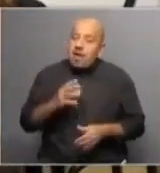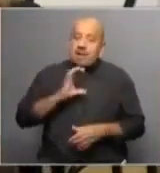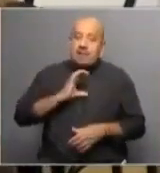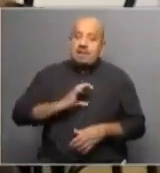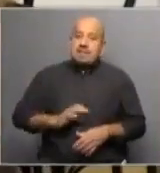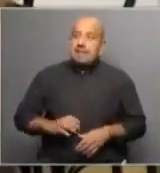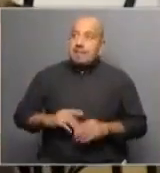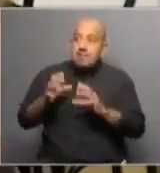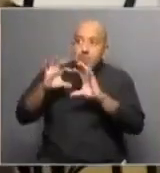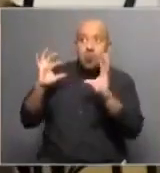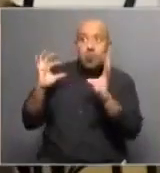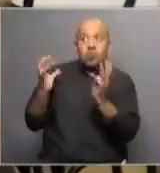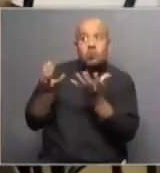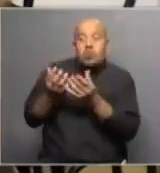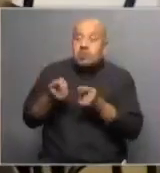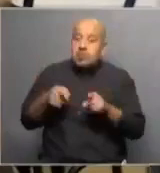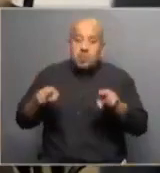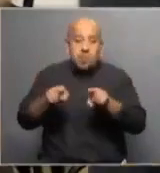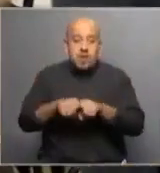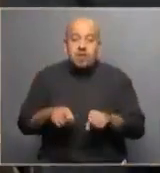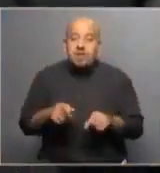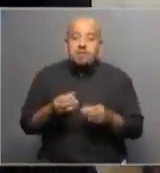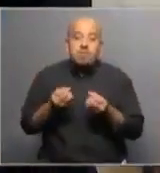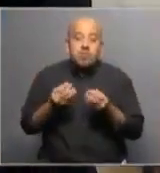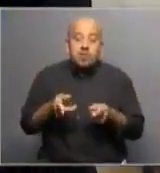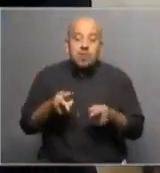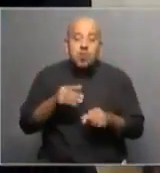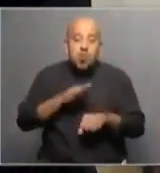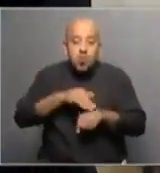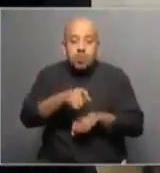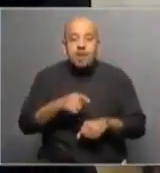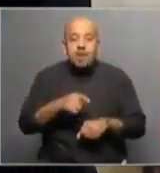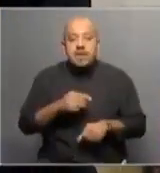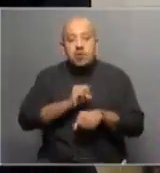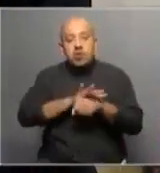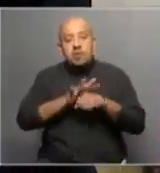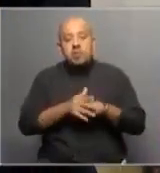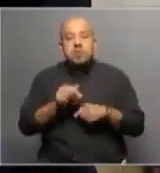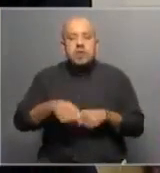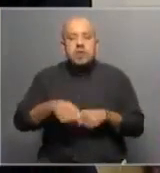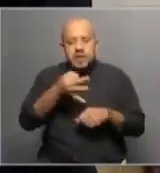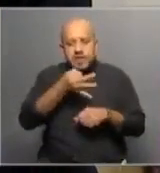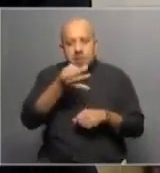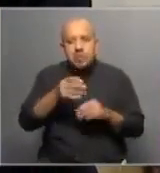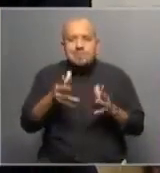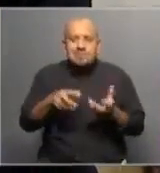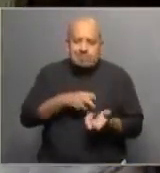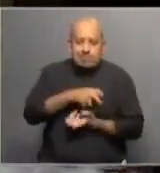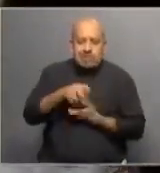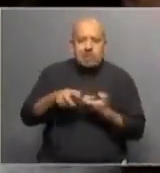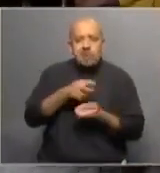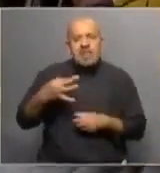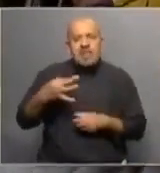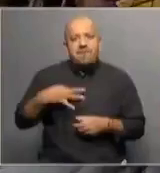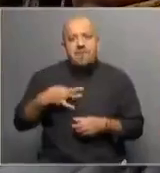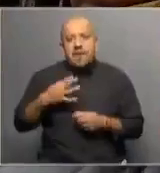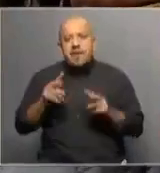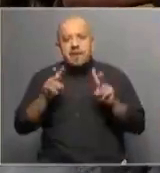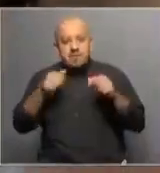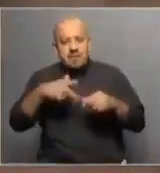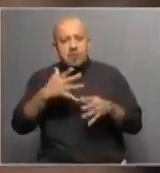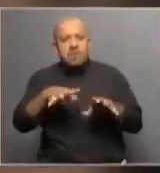la el mundo a través de este virus mi línea plantea como la pandemia ha complejizado en la vida de las personas en situación de calle el